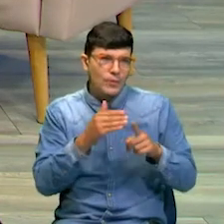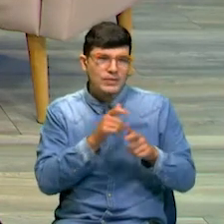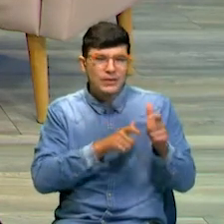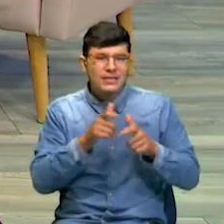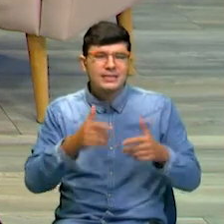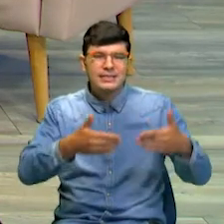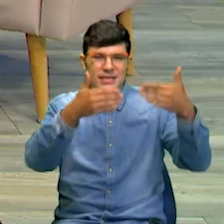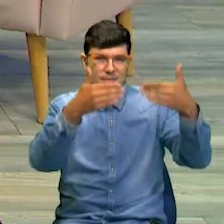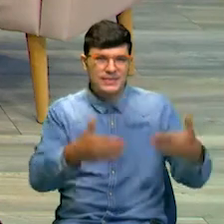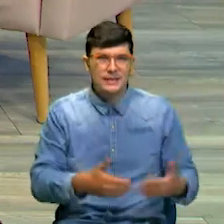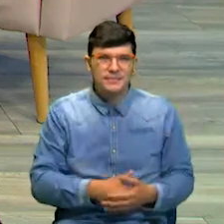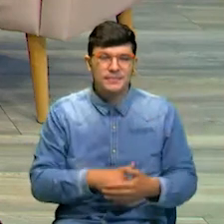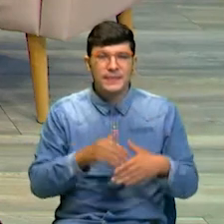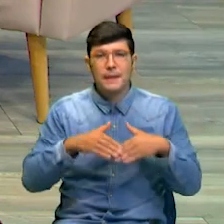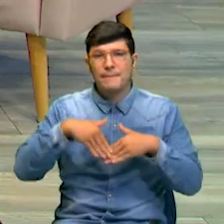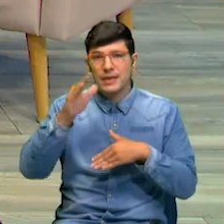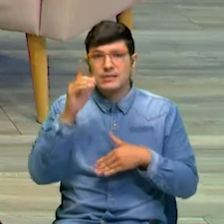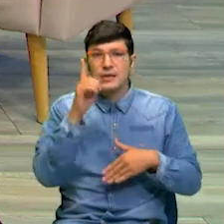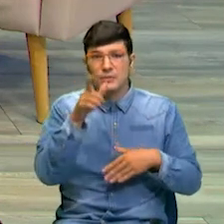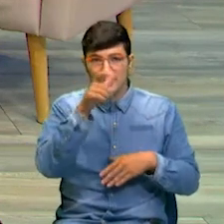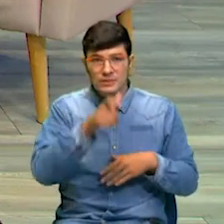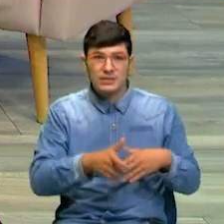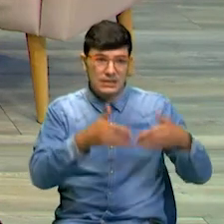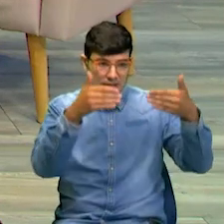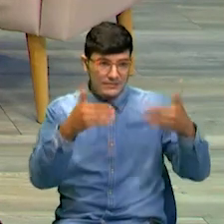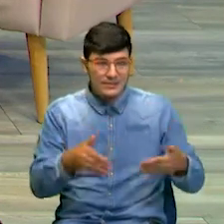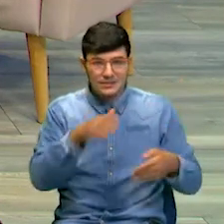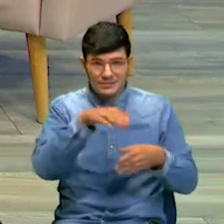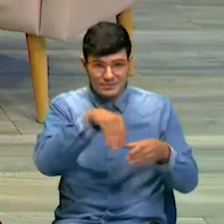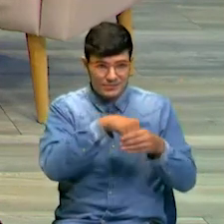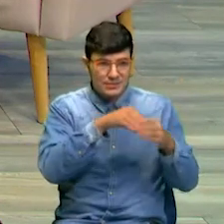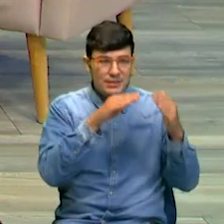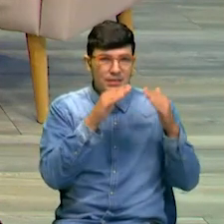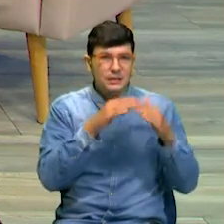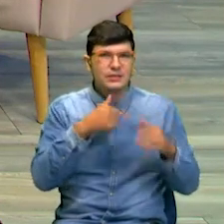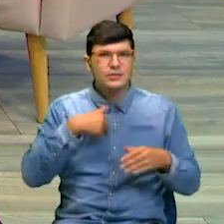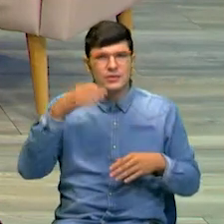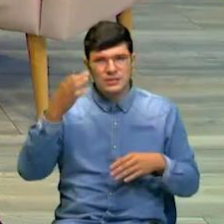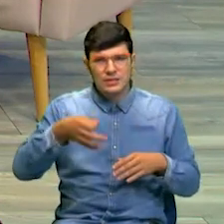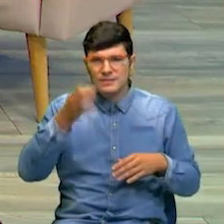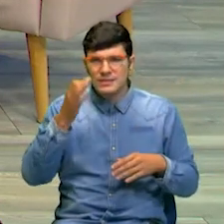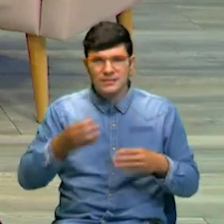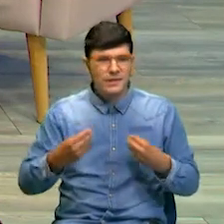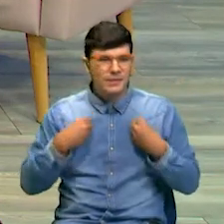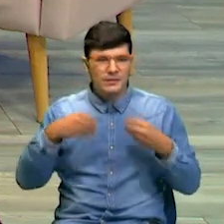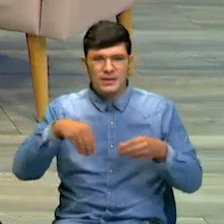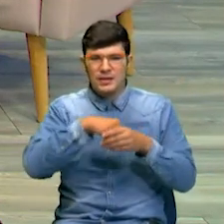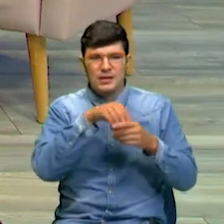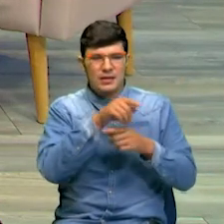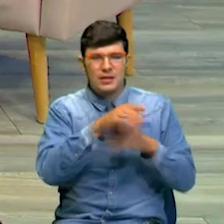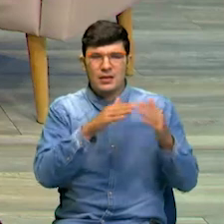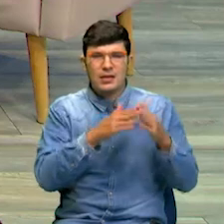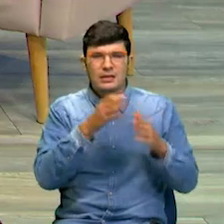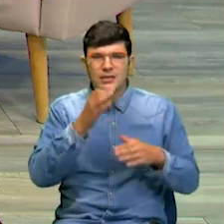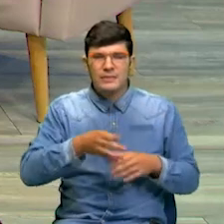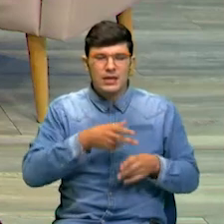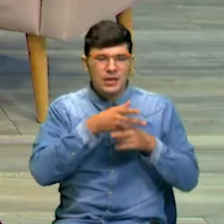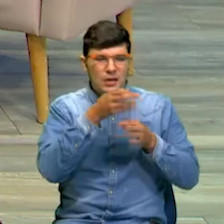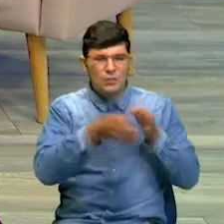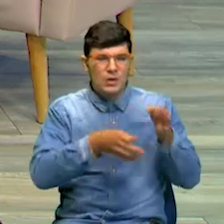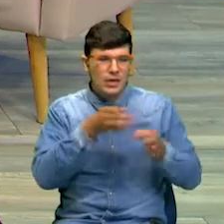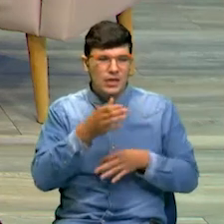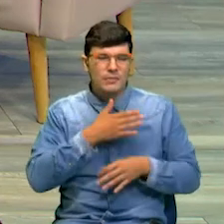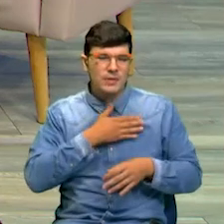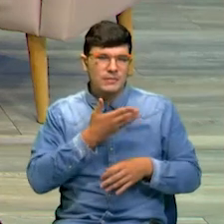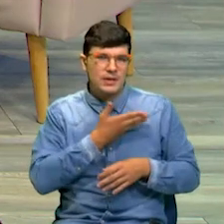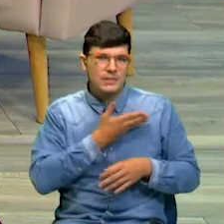semi-incapacitados, sobre todo uno. Ellos siempre estuvieron ahí, vieron de mi mamá